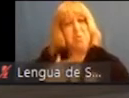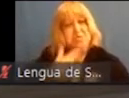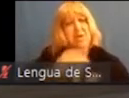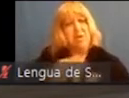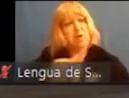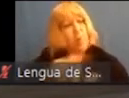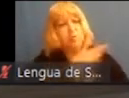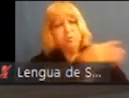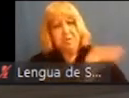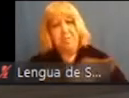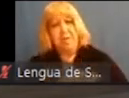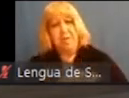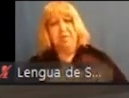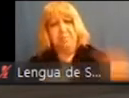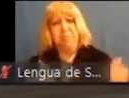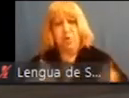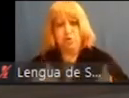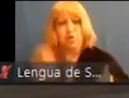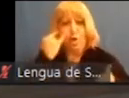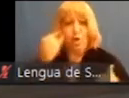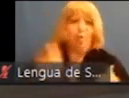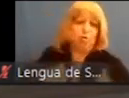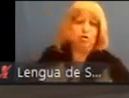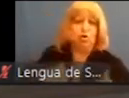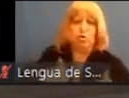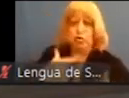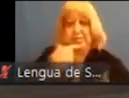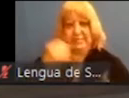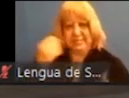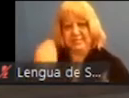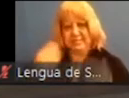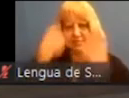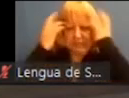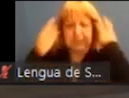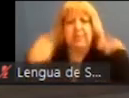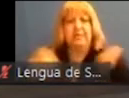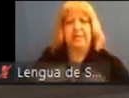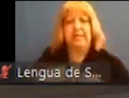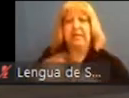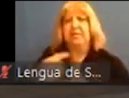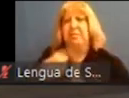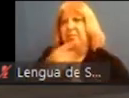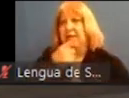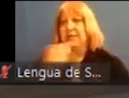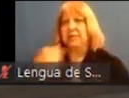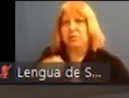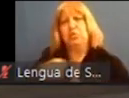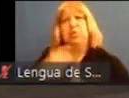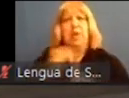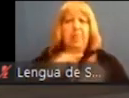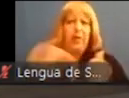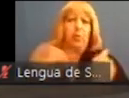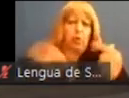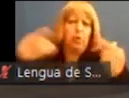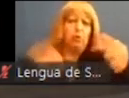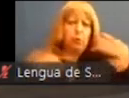Pero estaba el senador incómodo, el factor, el común denominador de esa piedra en el zapato. Después,